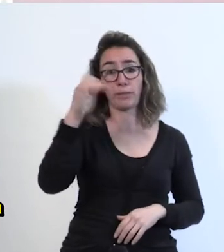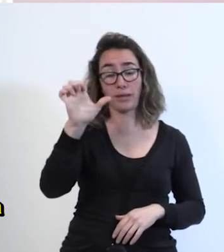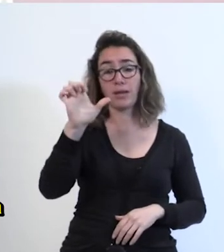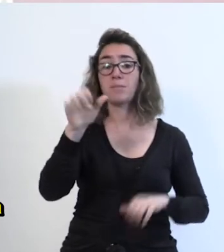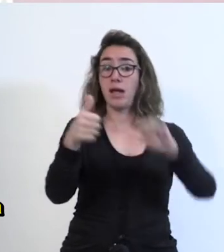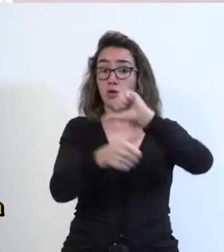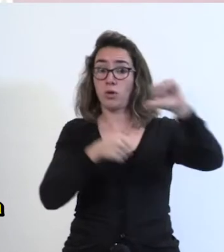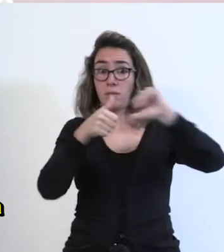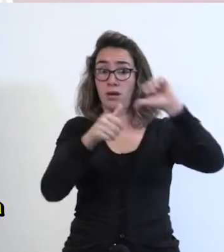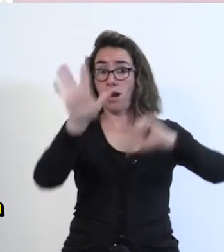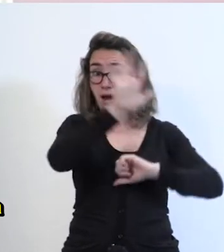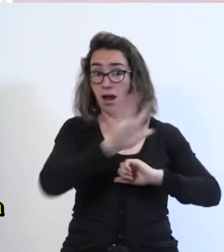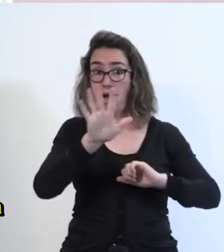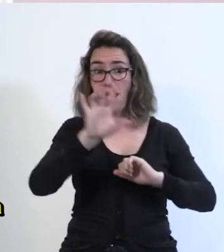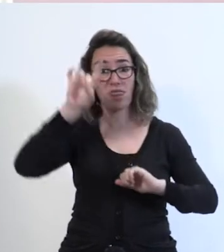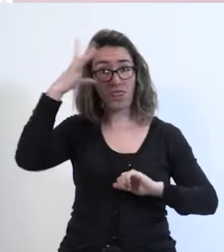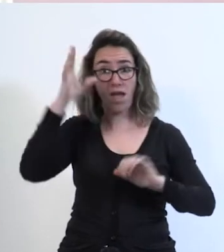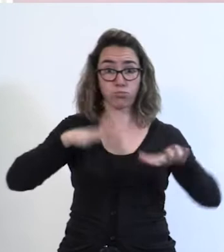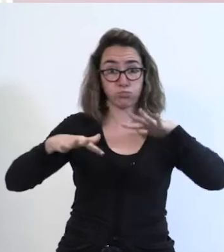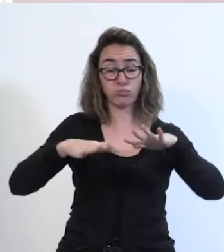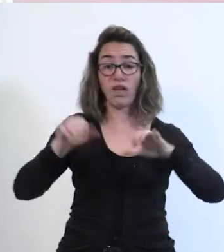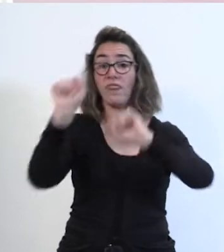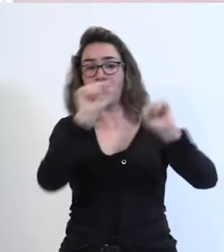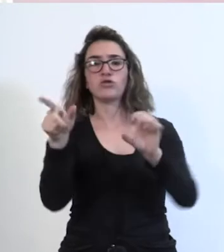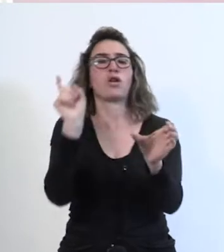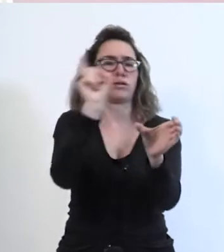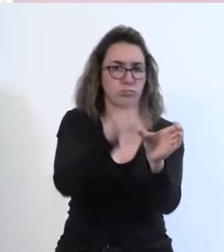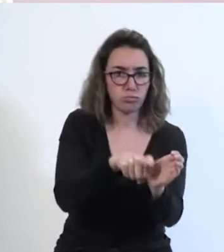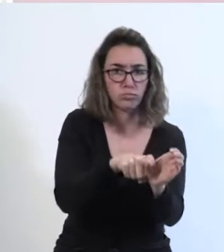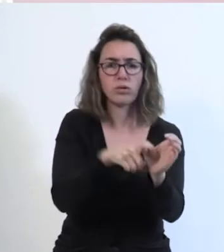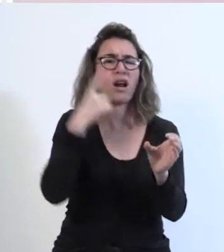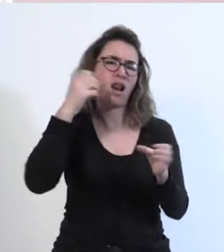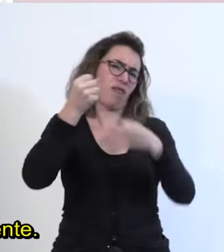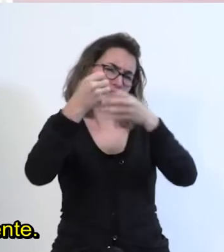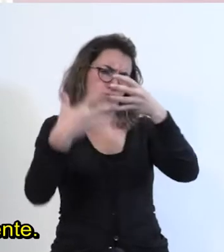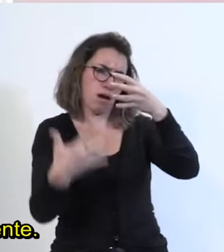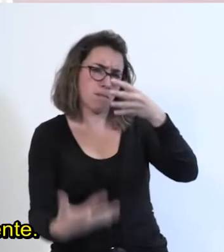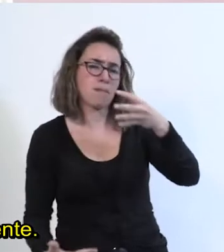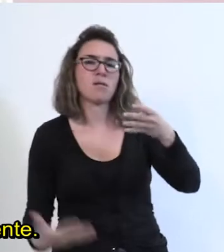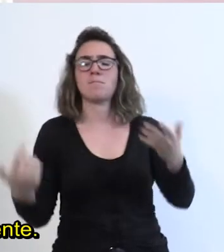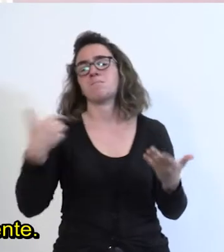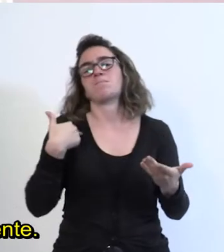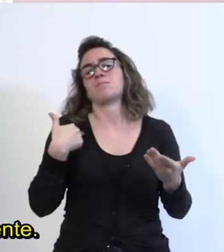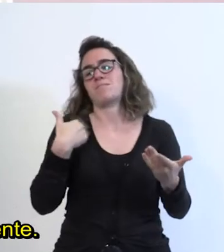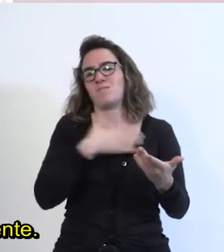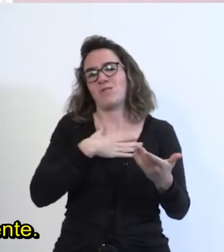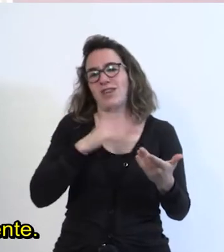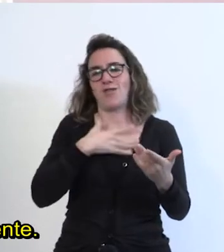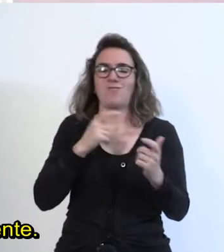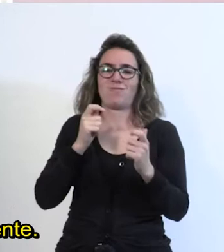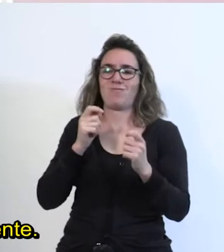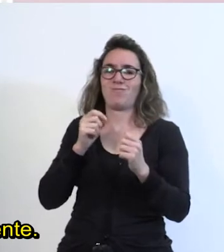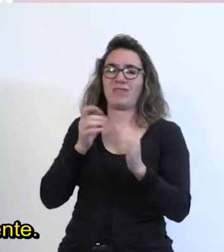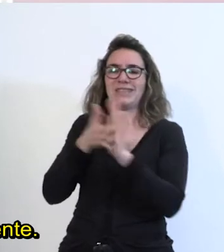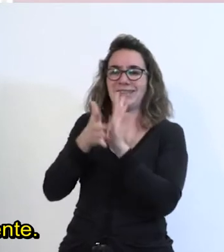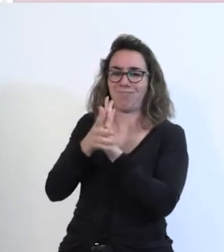iniciativa mesoamericana de defensoras. Un currículum al que le faltan muchas cosas, pero yo siempre voy a esperar a que sea Morena